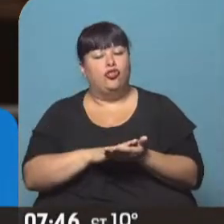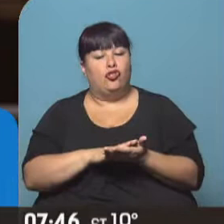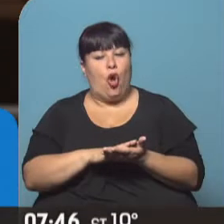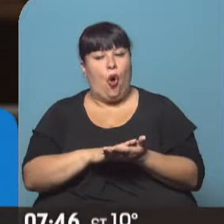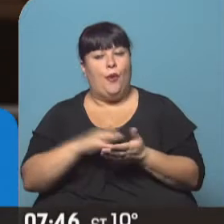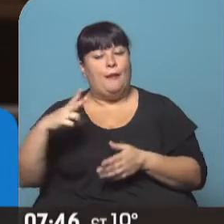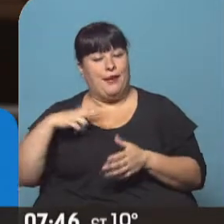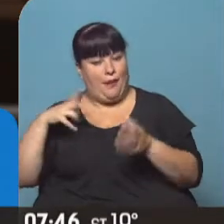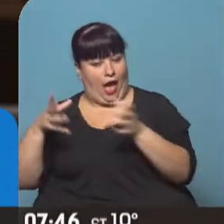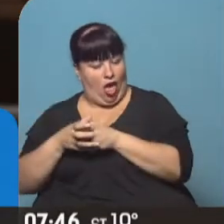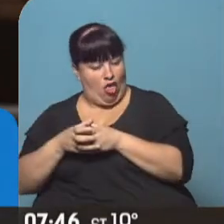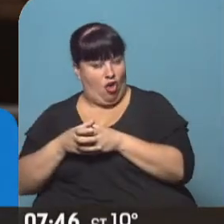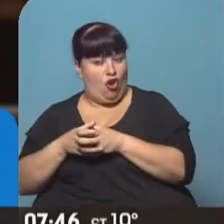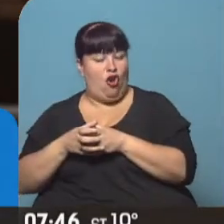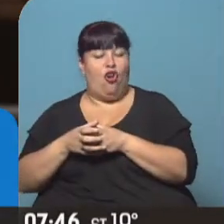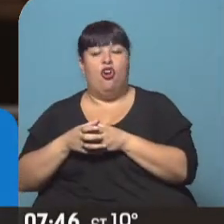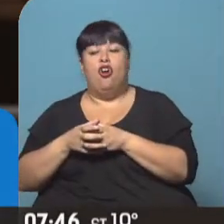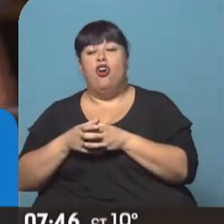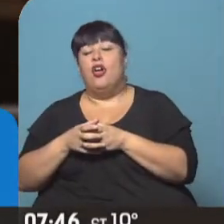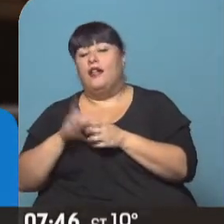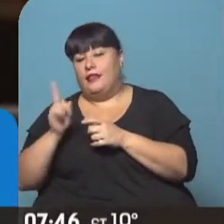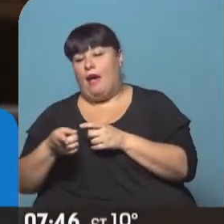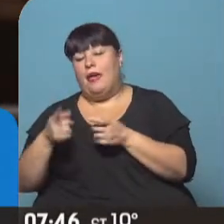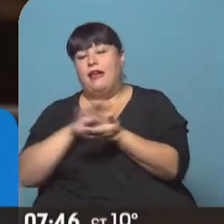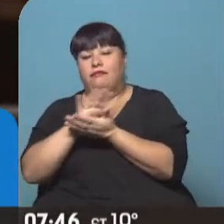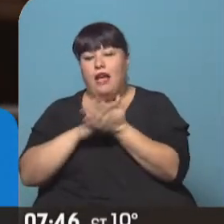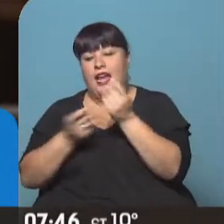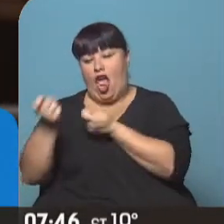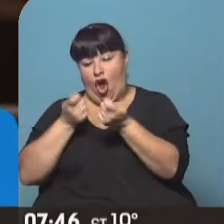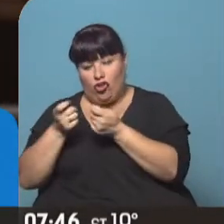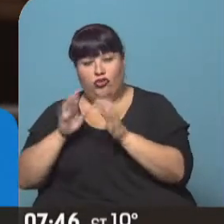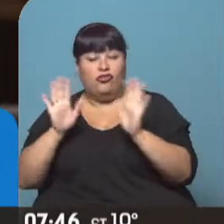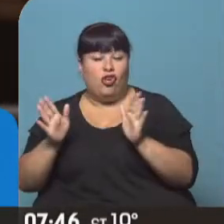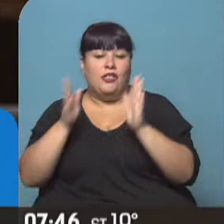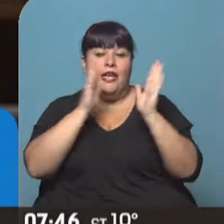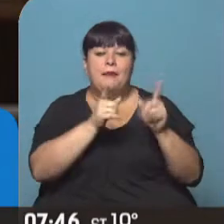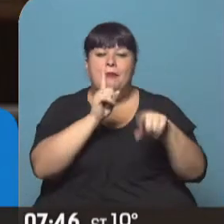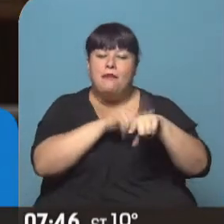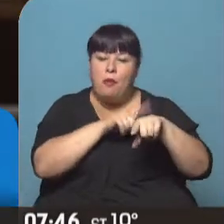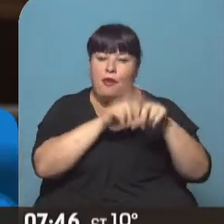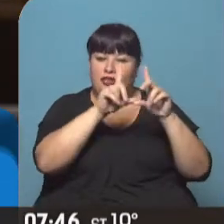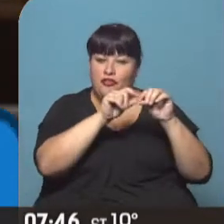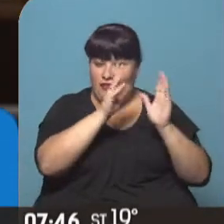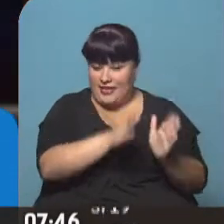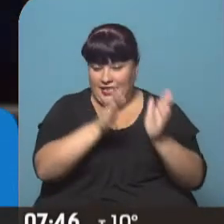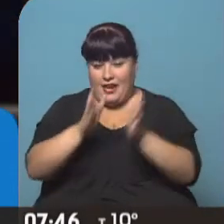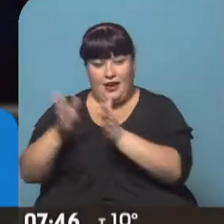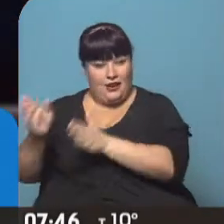el sector privado y las negociaciones comerciales. Entonces se realiza